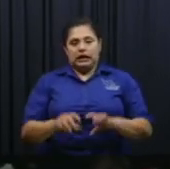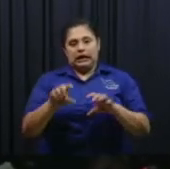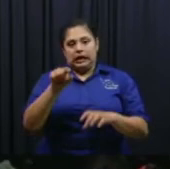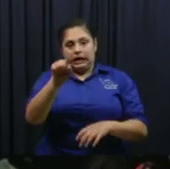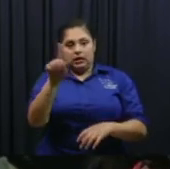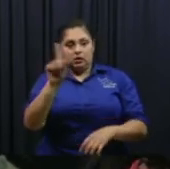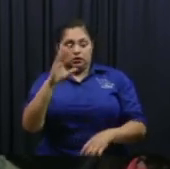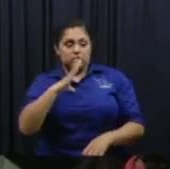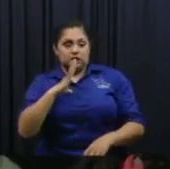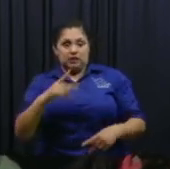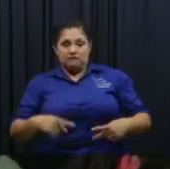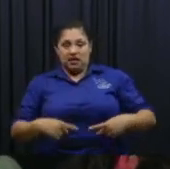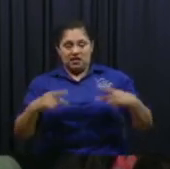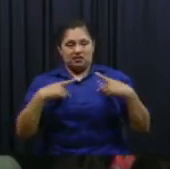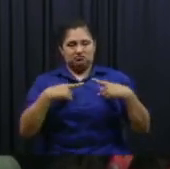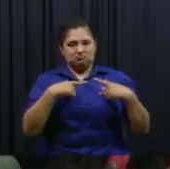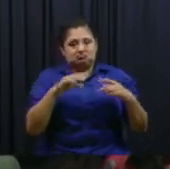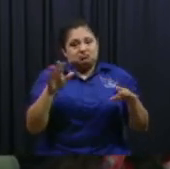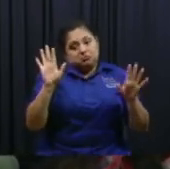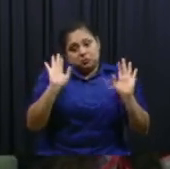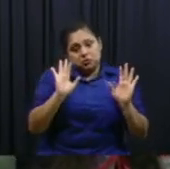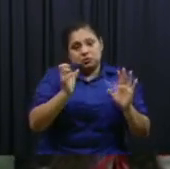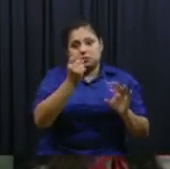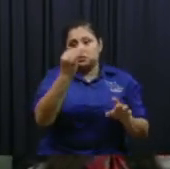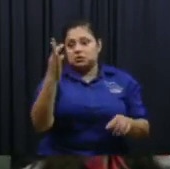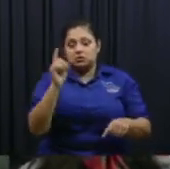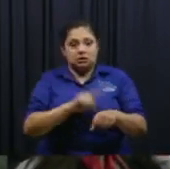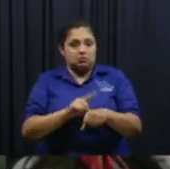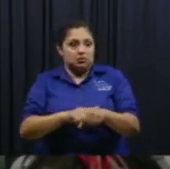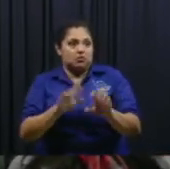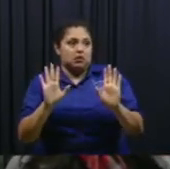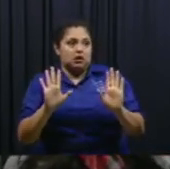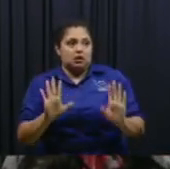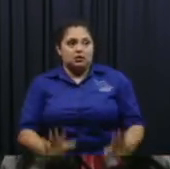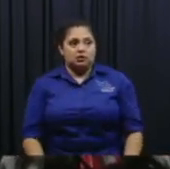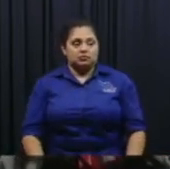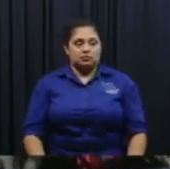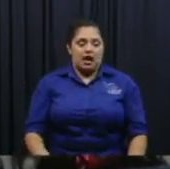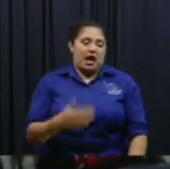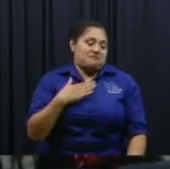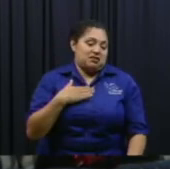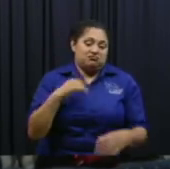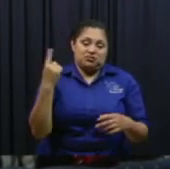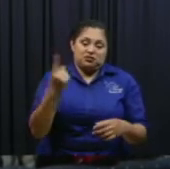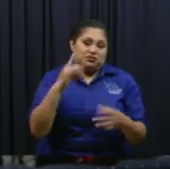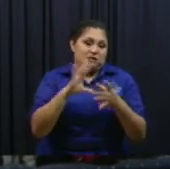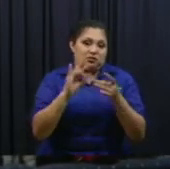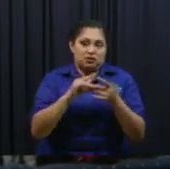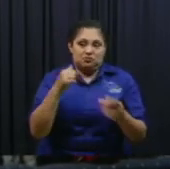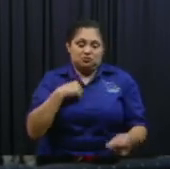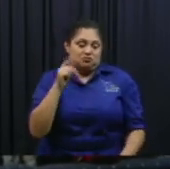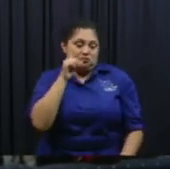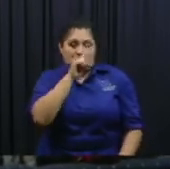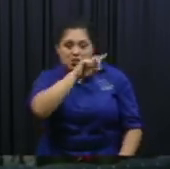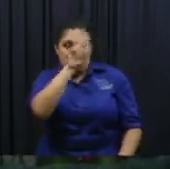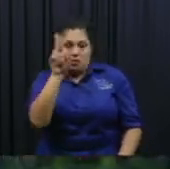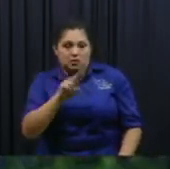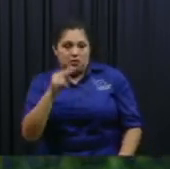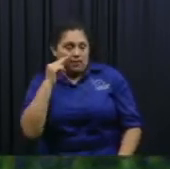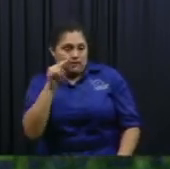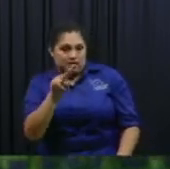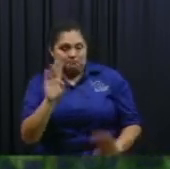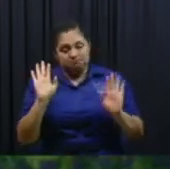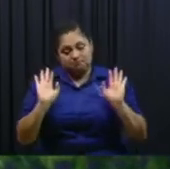no sé no sé cuánto tiempo pero tienen que abrirse no sé A mí me han contado jamás he visto ni quiero